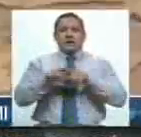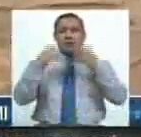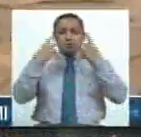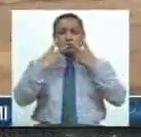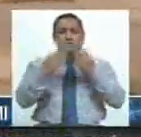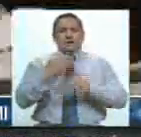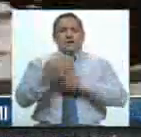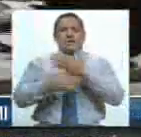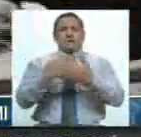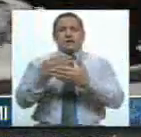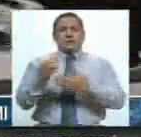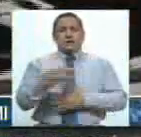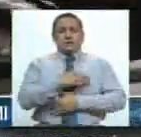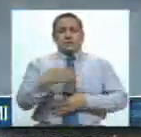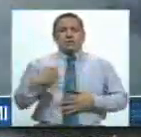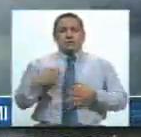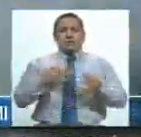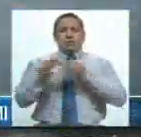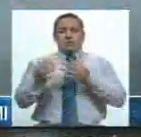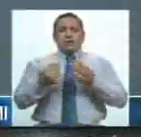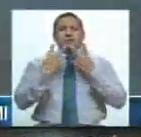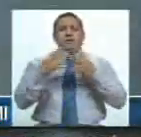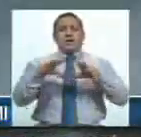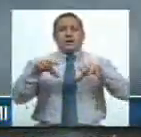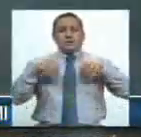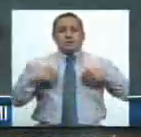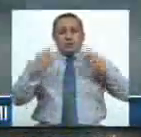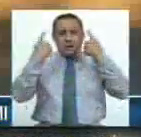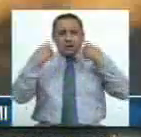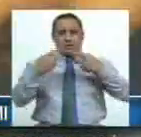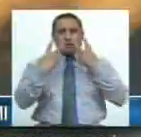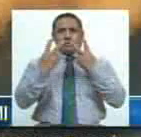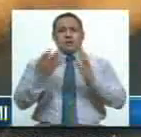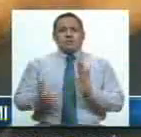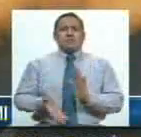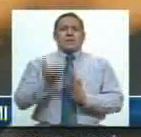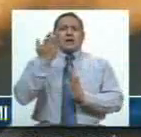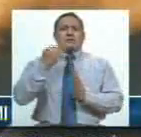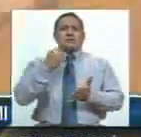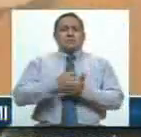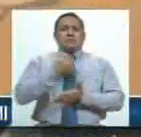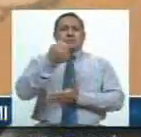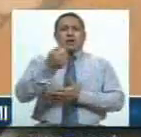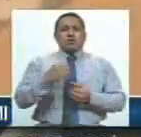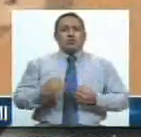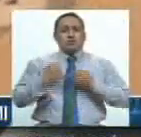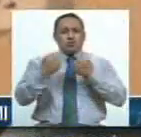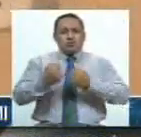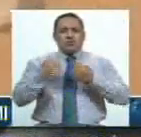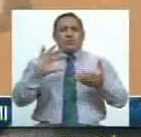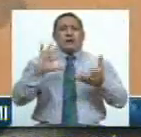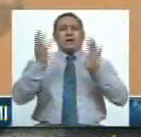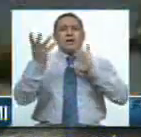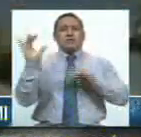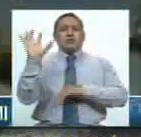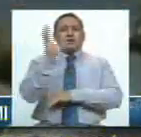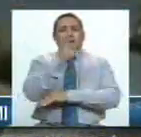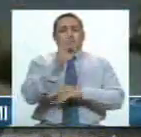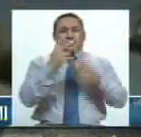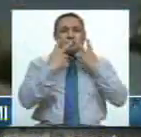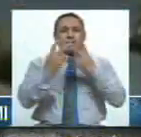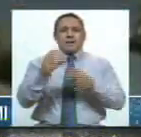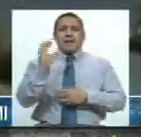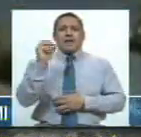han tomado. El ministro Segura agregó que también se adoptó la decisión de incrementar el financiamiento para la lucha contra el cambio climático con miras